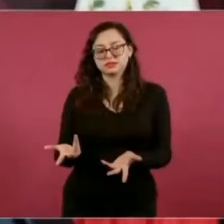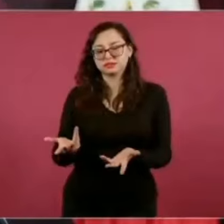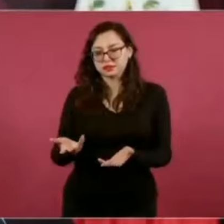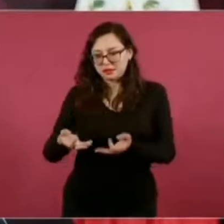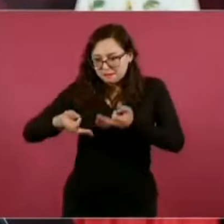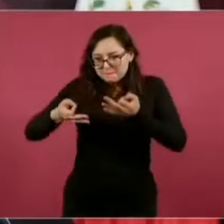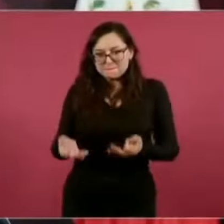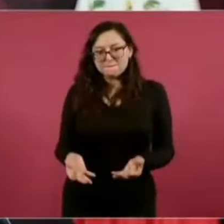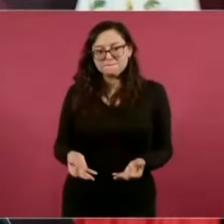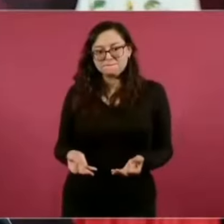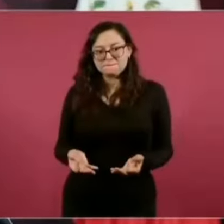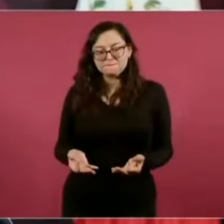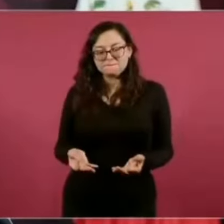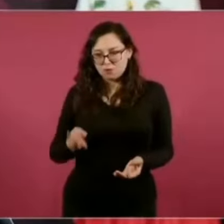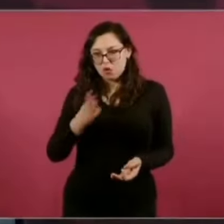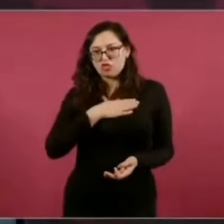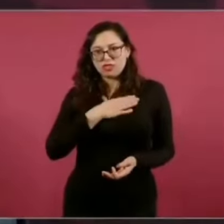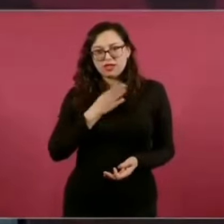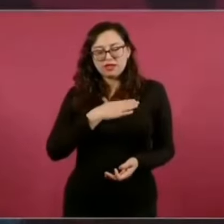buenos,